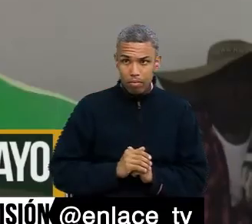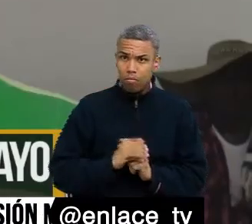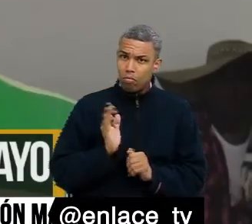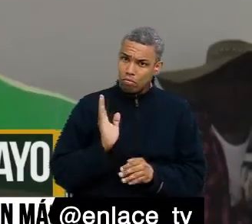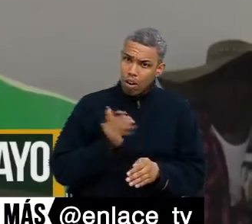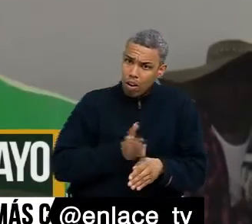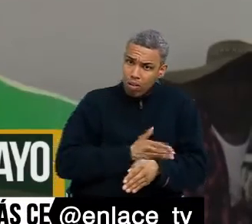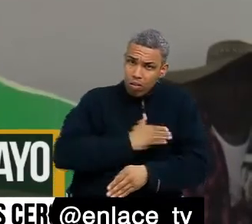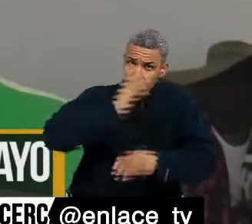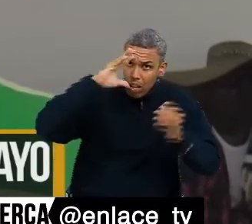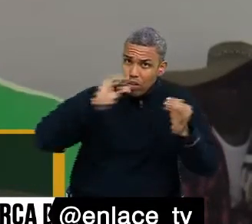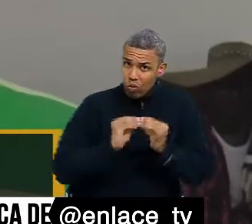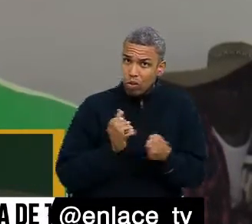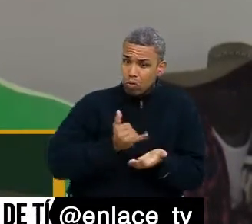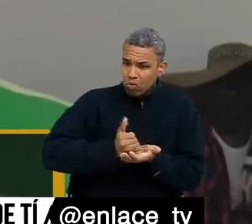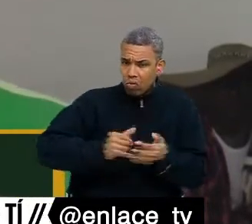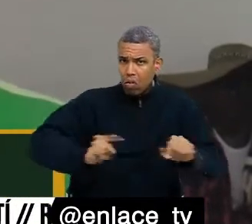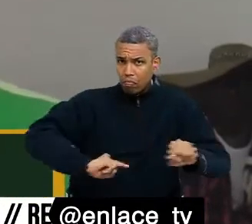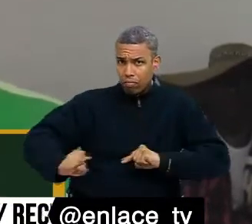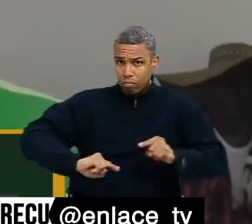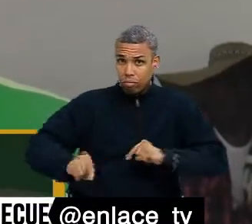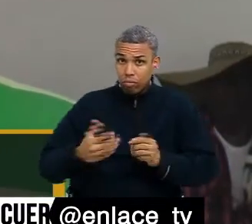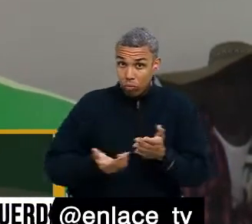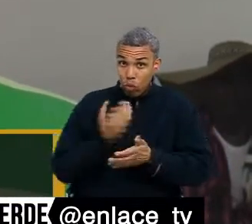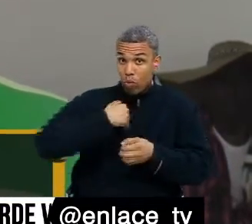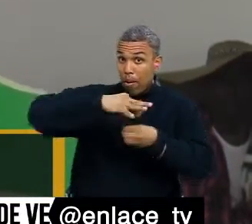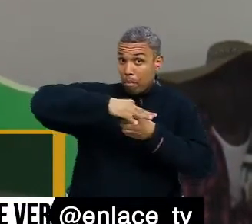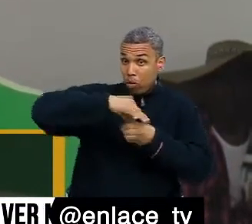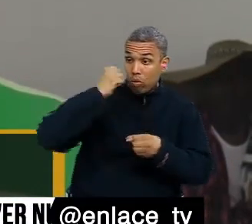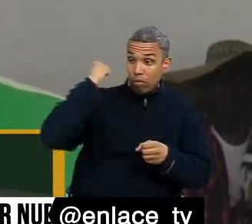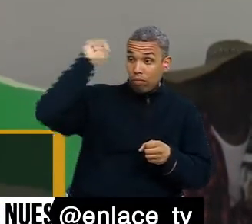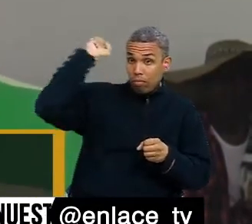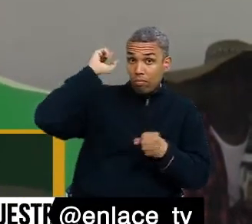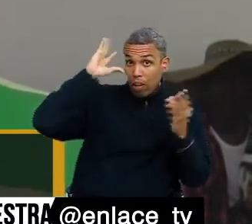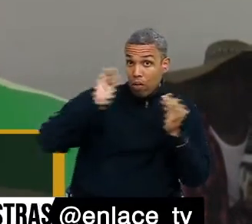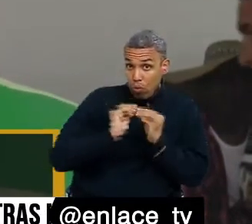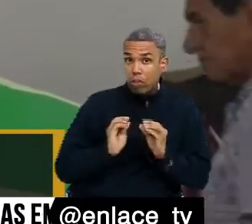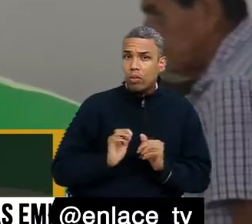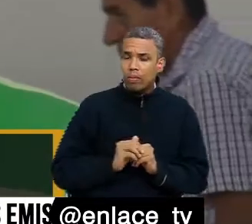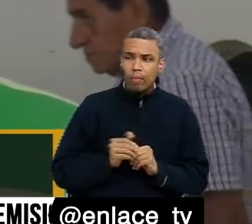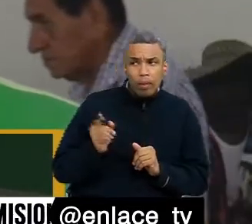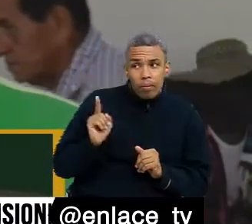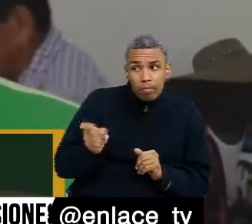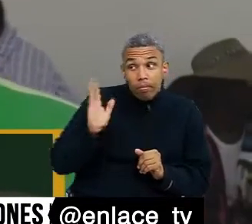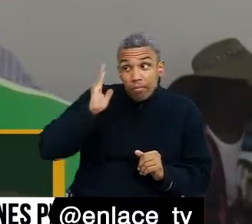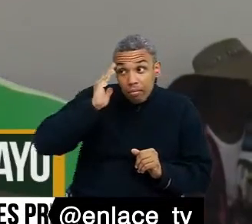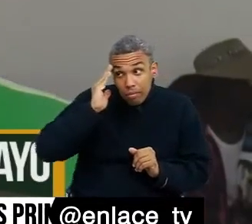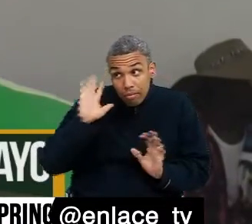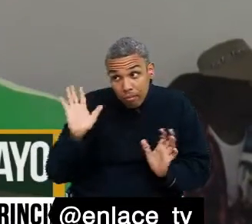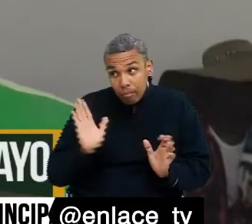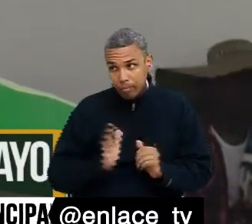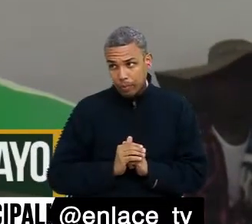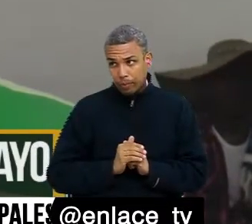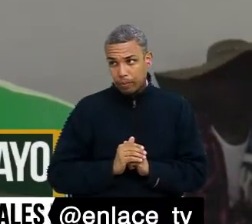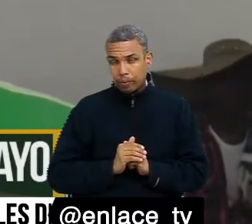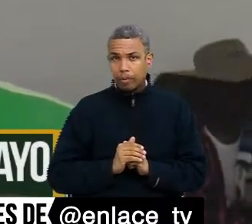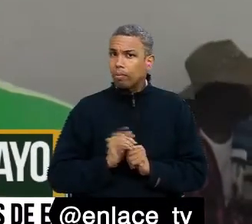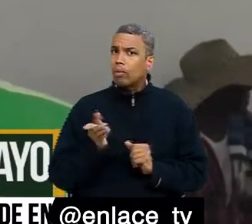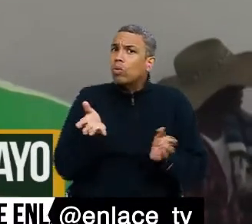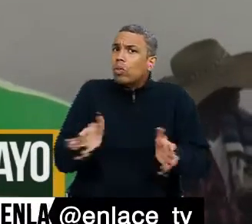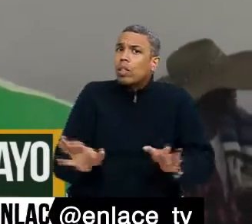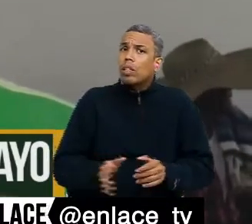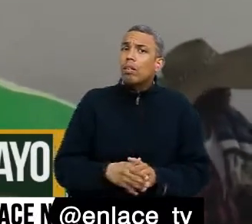se cumplió con la nueva Junta de Acción Comunal del barrio 1 de mayo. Quedamos en un acuerdo con el señor, está incumpliendo y no quiere entregar